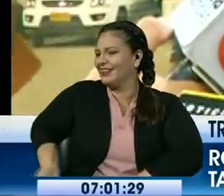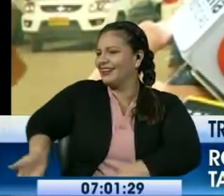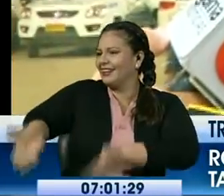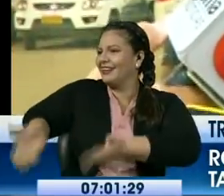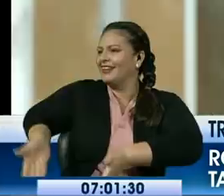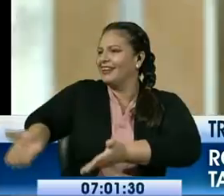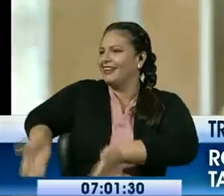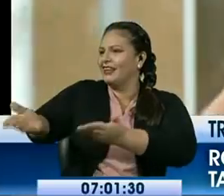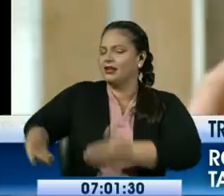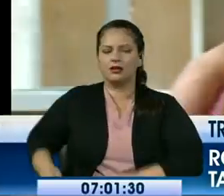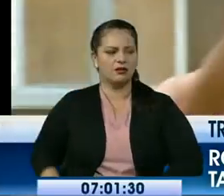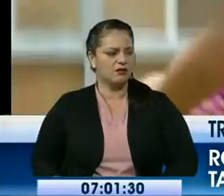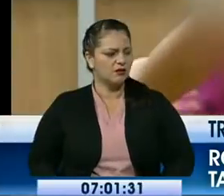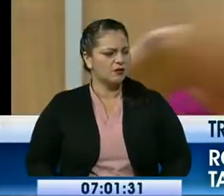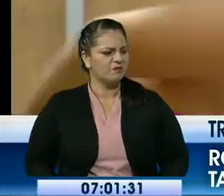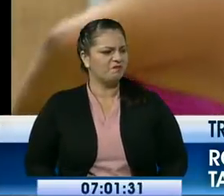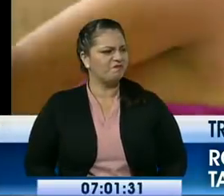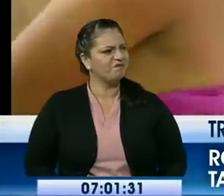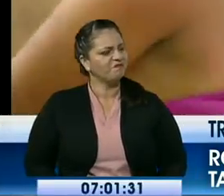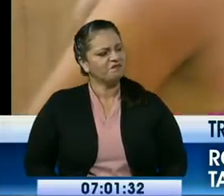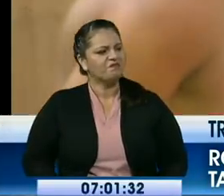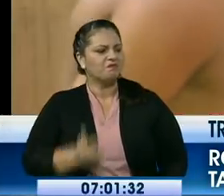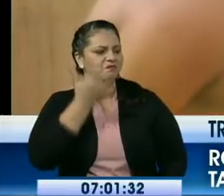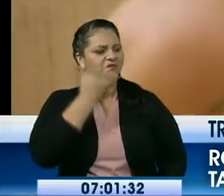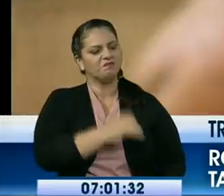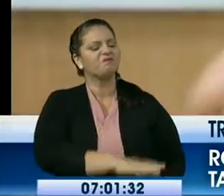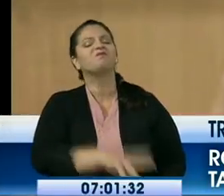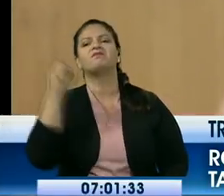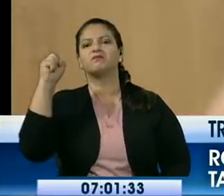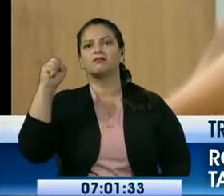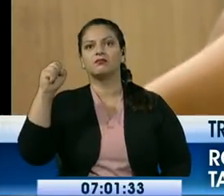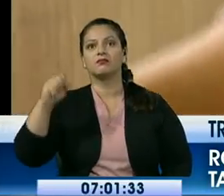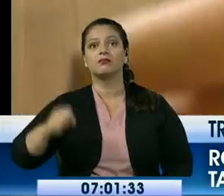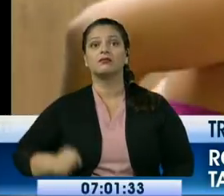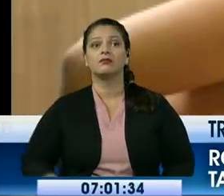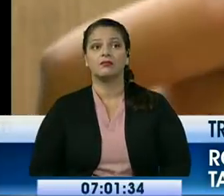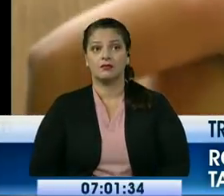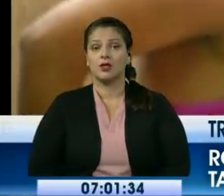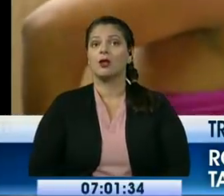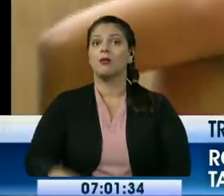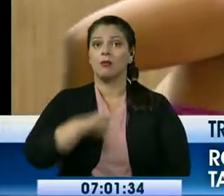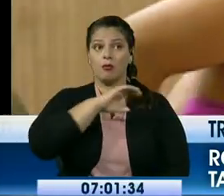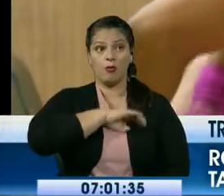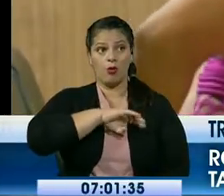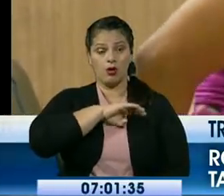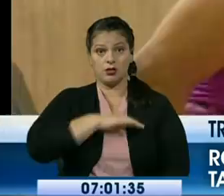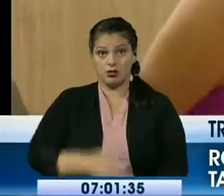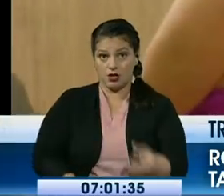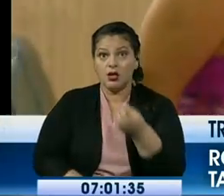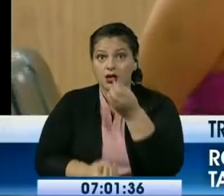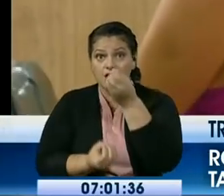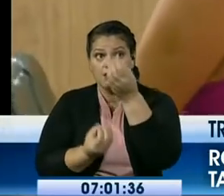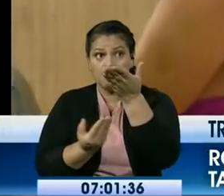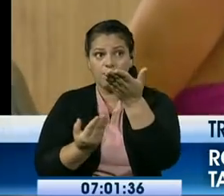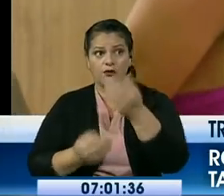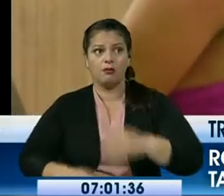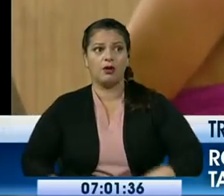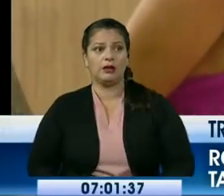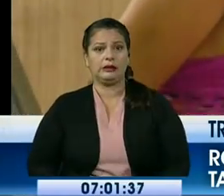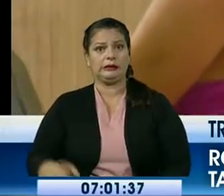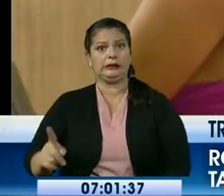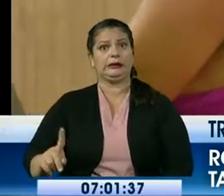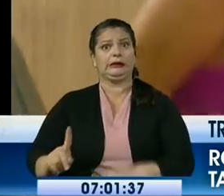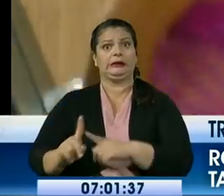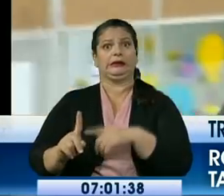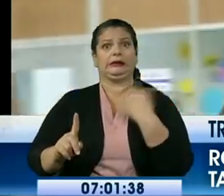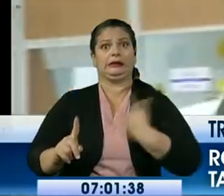sola. De acuerdo al parte policial, el sujeto habría agredido a varios compañeros del taxista y